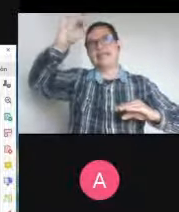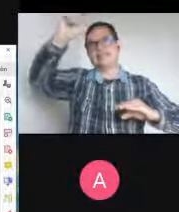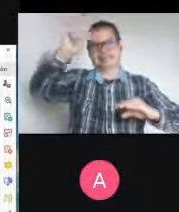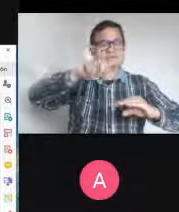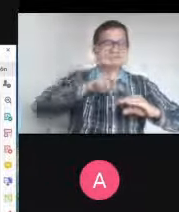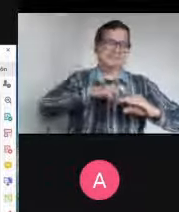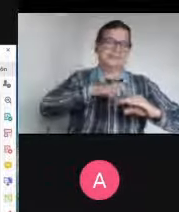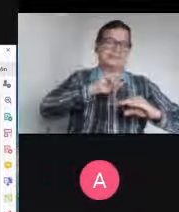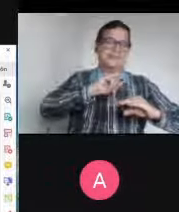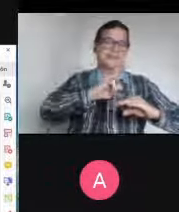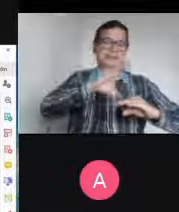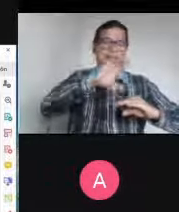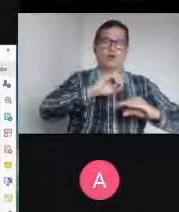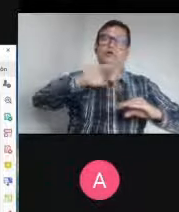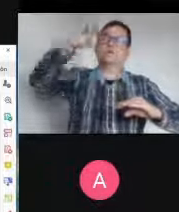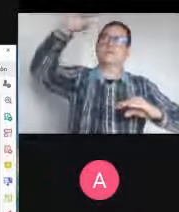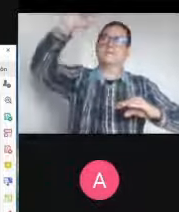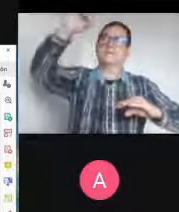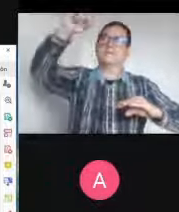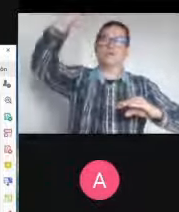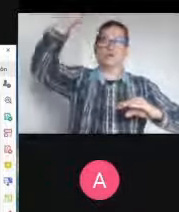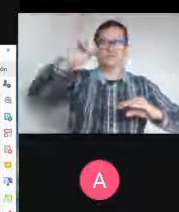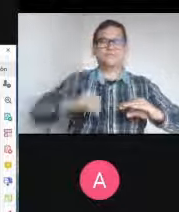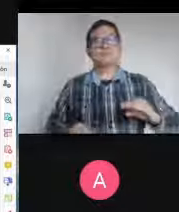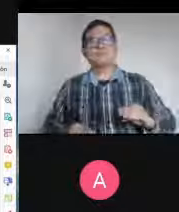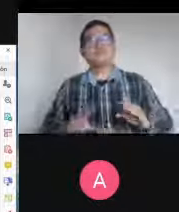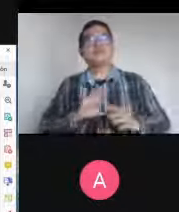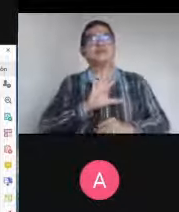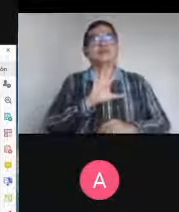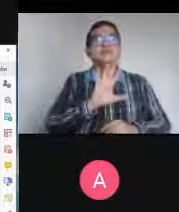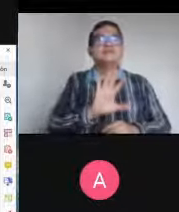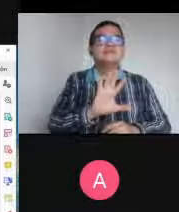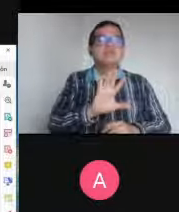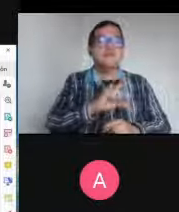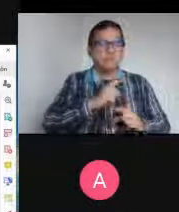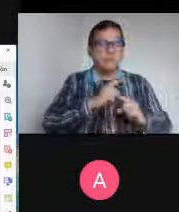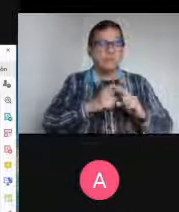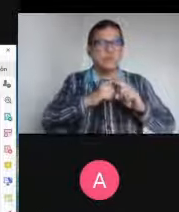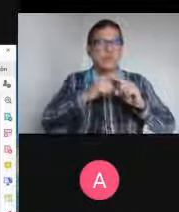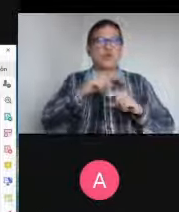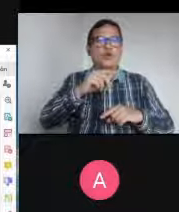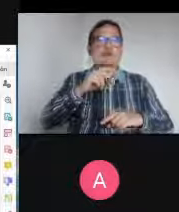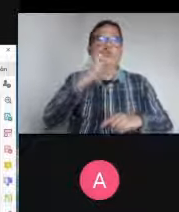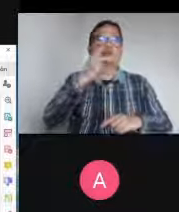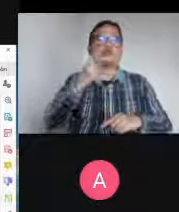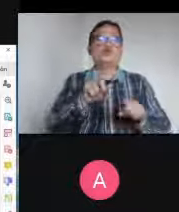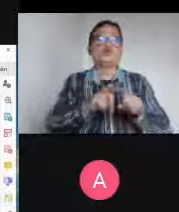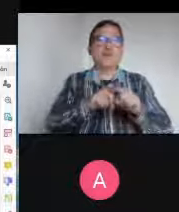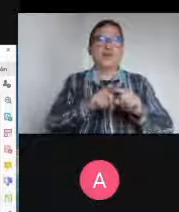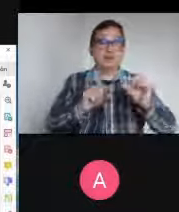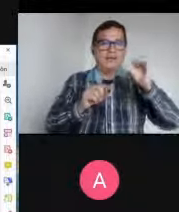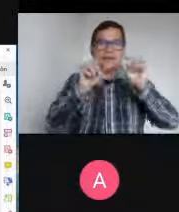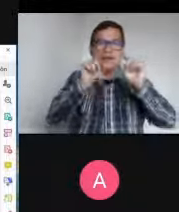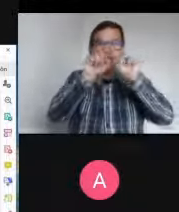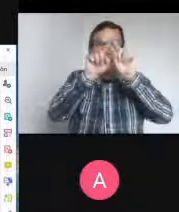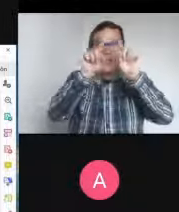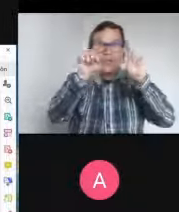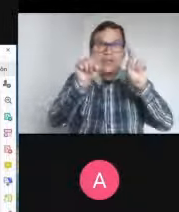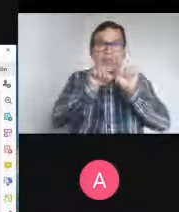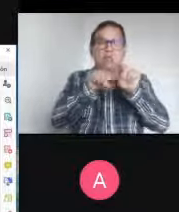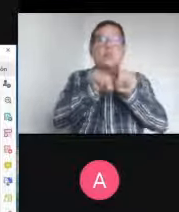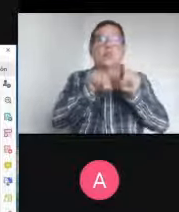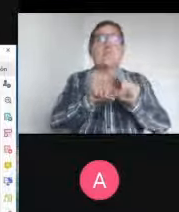entonces sería 5 cuadritos por 2. Entonces aquí tendríamos una señal de 10 voltios, de amplitud de 10 voltios. Recordemos que la amplitud